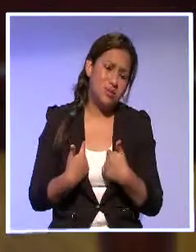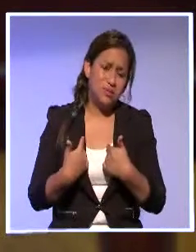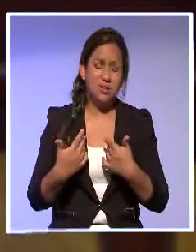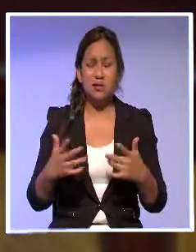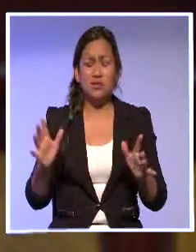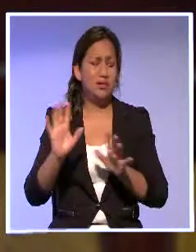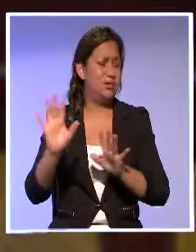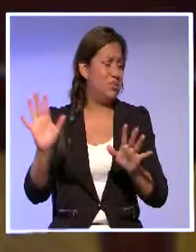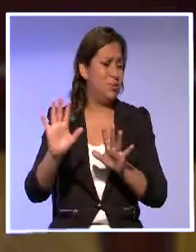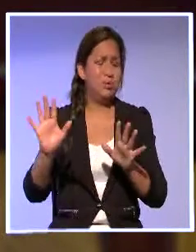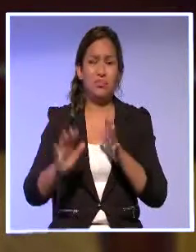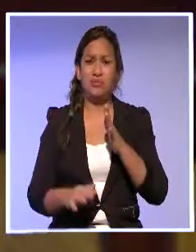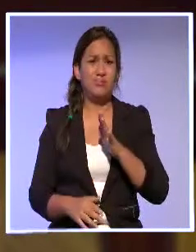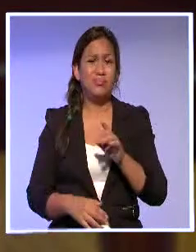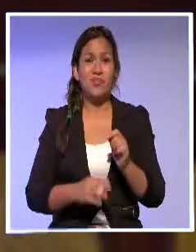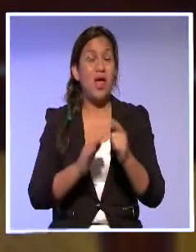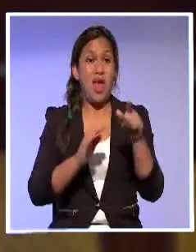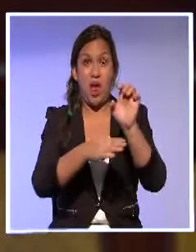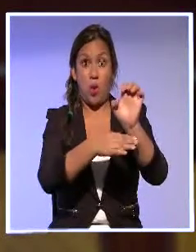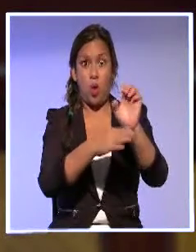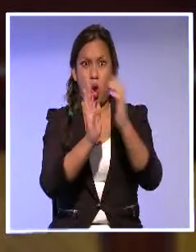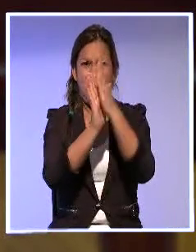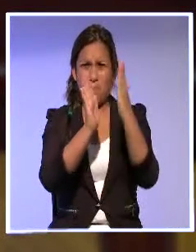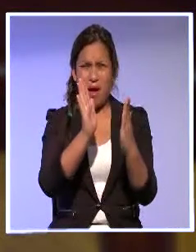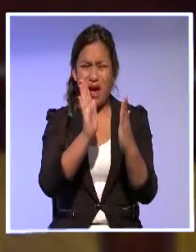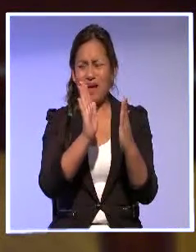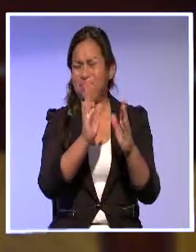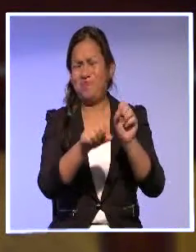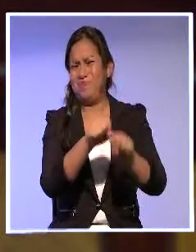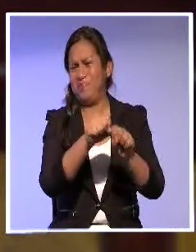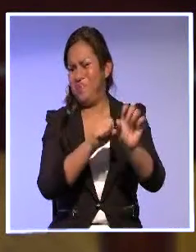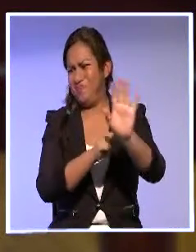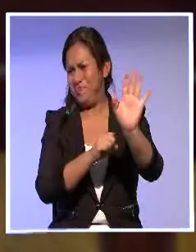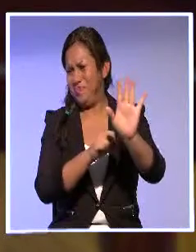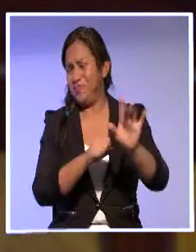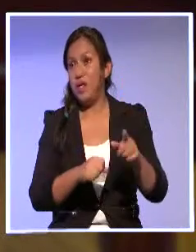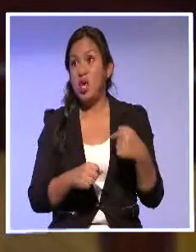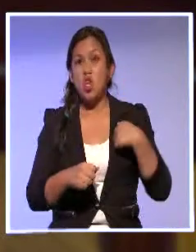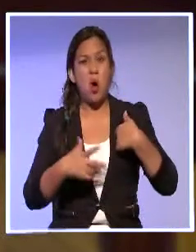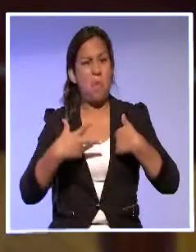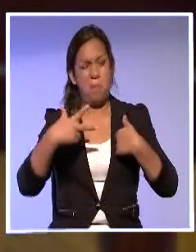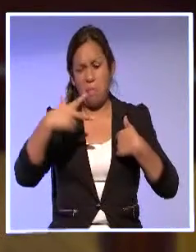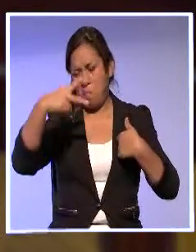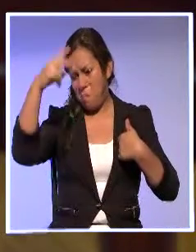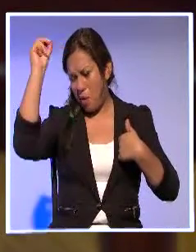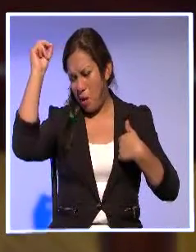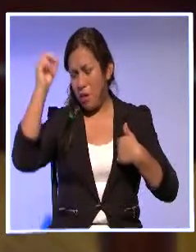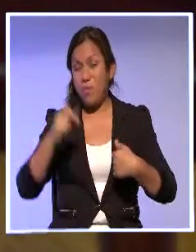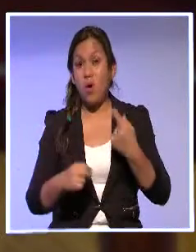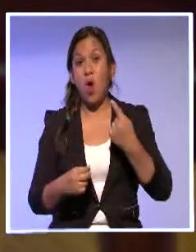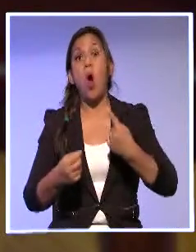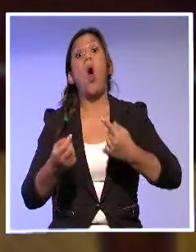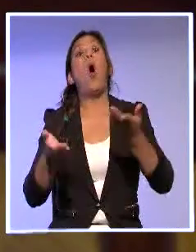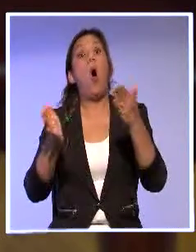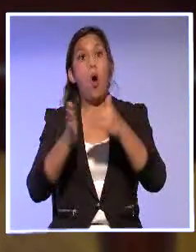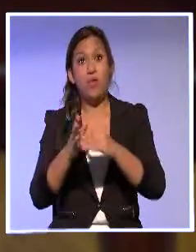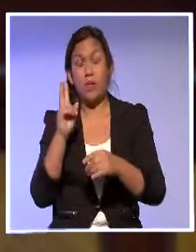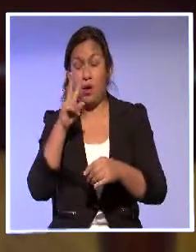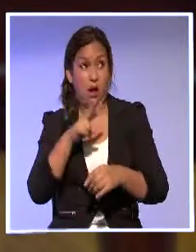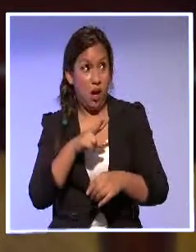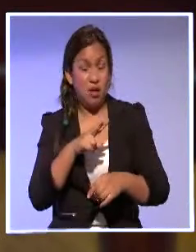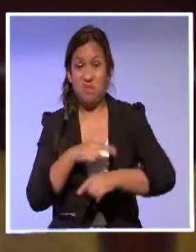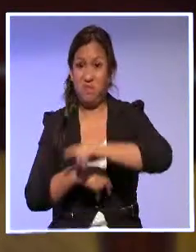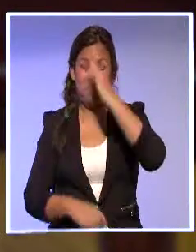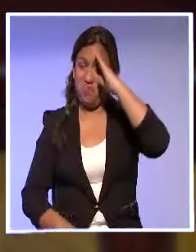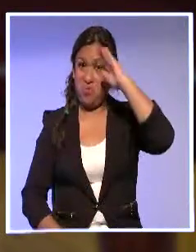hacia una pésima imagen de nuestro país cuando me fui de acá yo no quiere saber nada de ecuador realmente hacia allá